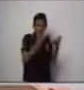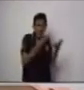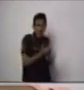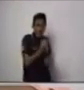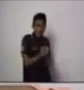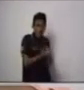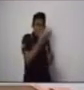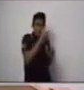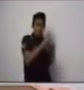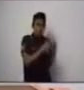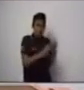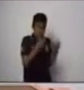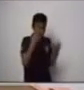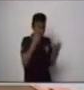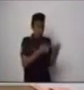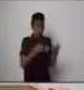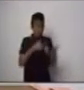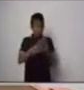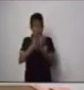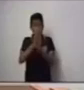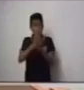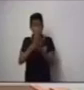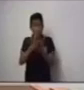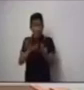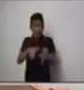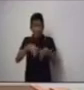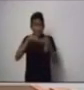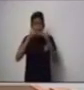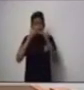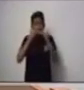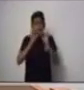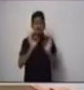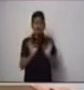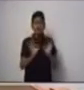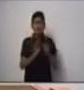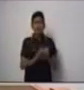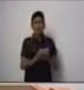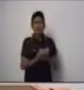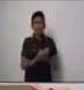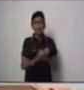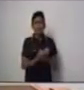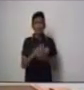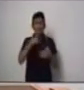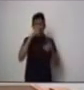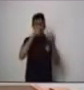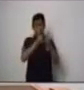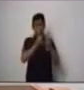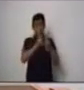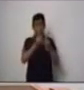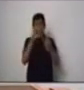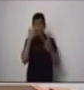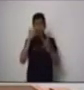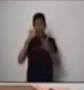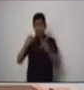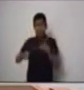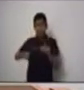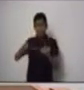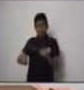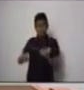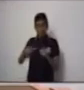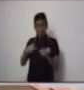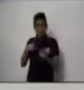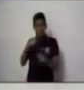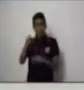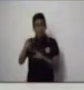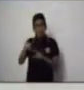tortillas bien calientes y un momento muy dichoso. Un paseo en tractor, un paseo con